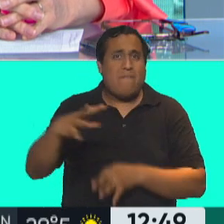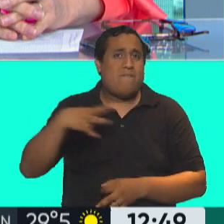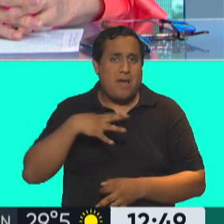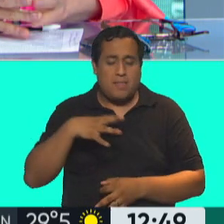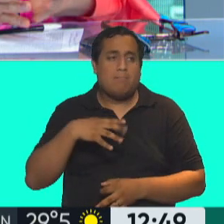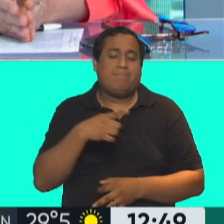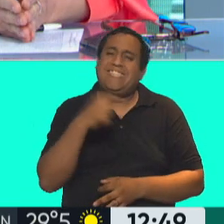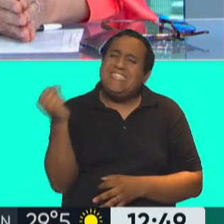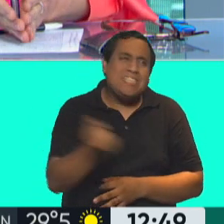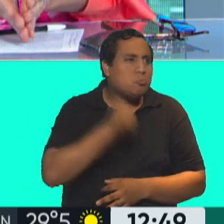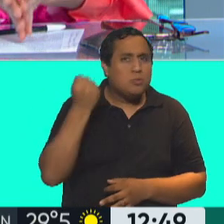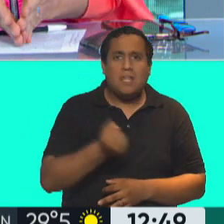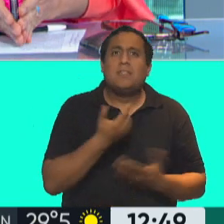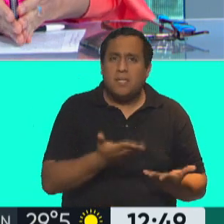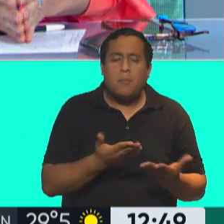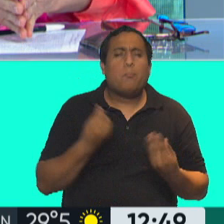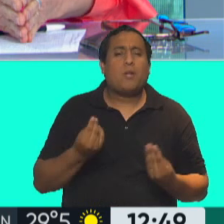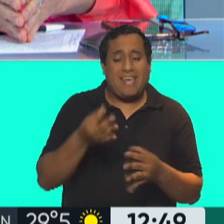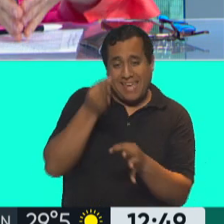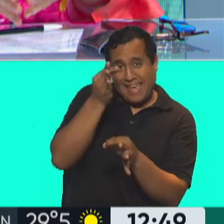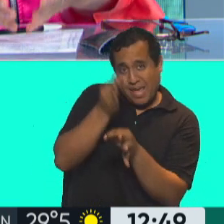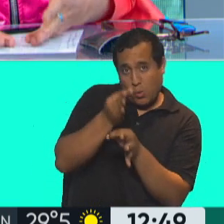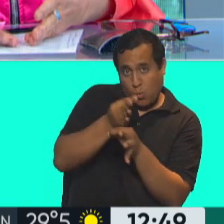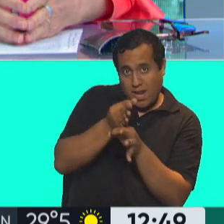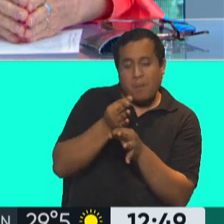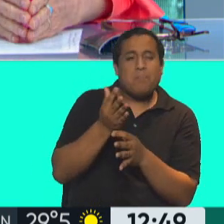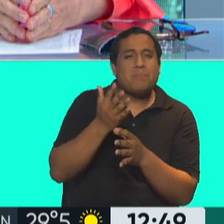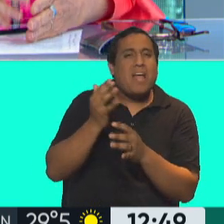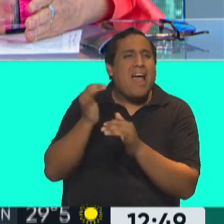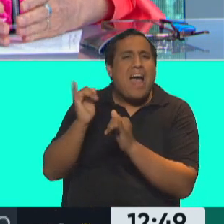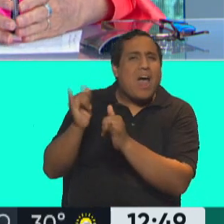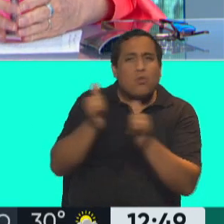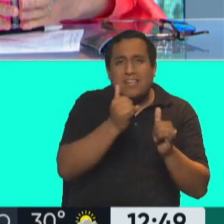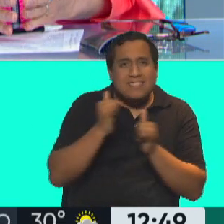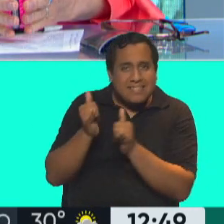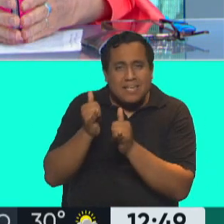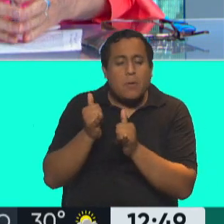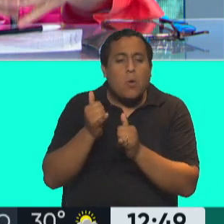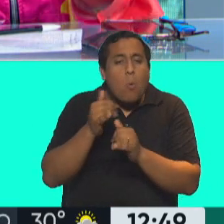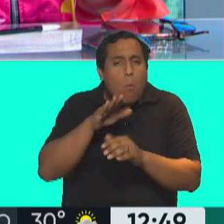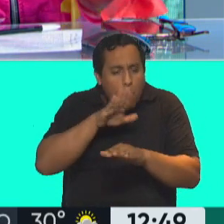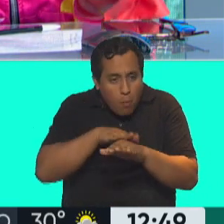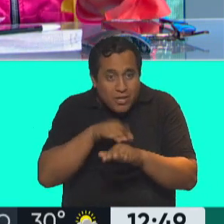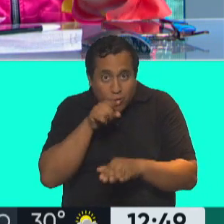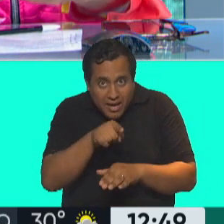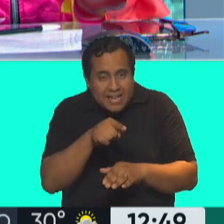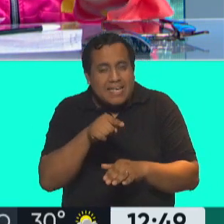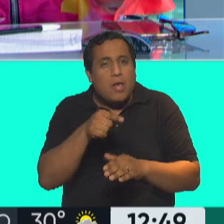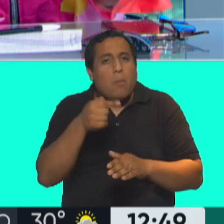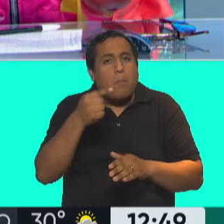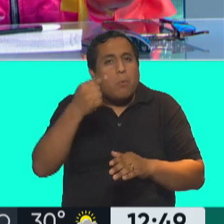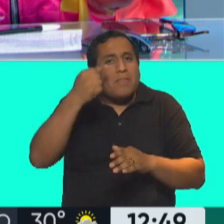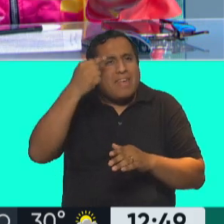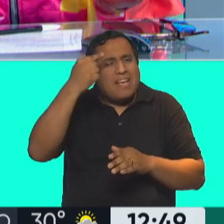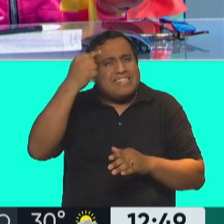importante porque porque en el colegio durante la adolescencia Ese es el momento en que se pueden de construir los valores